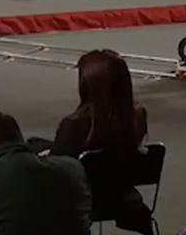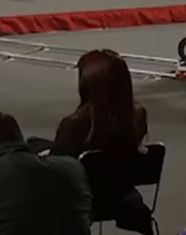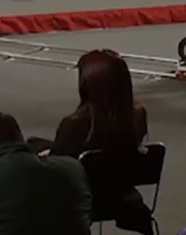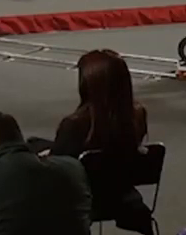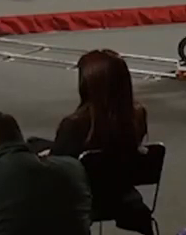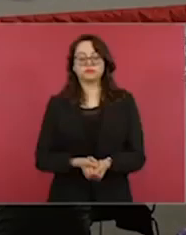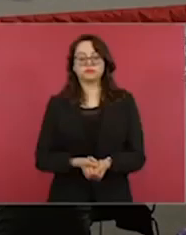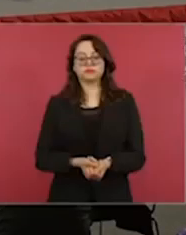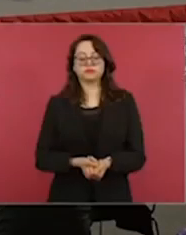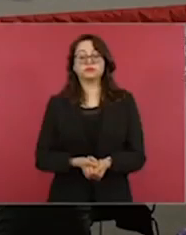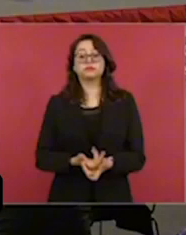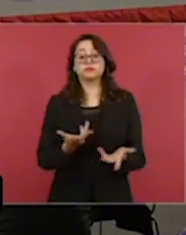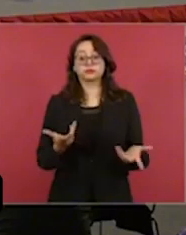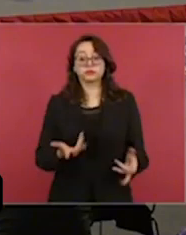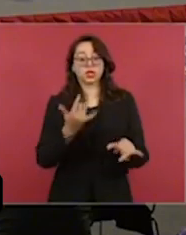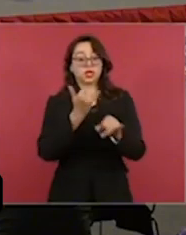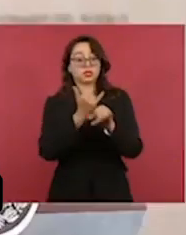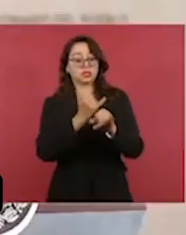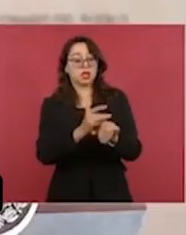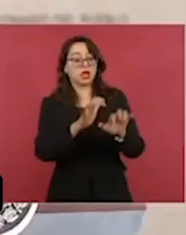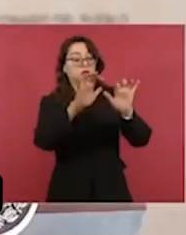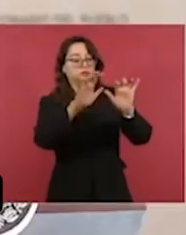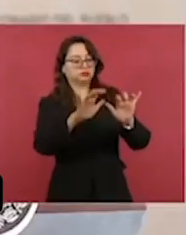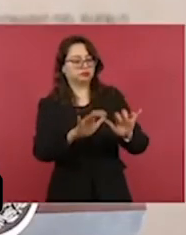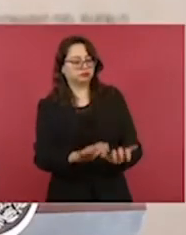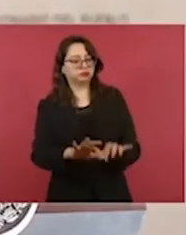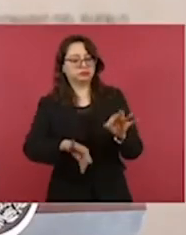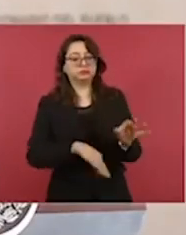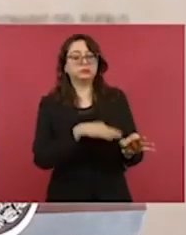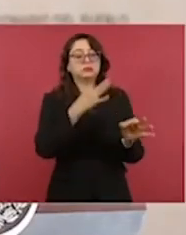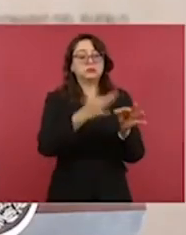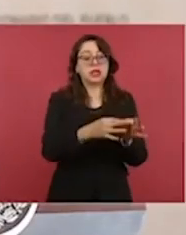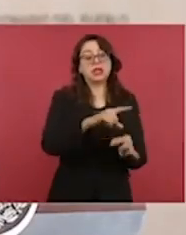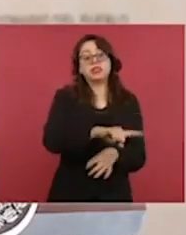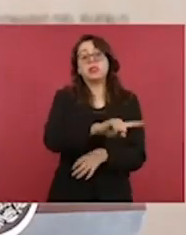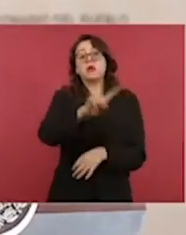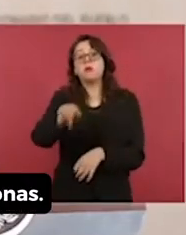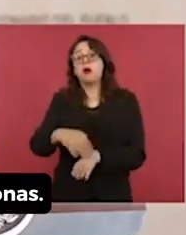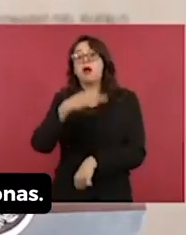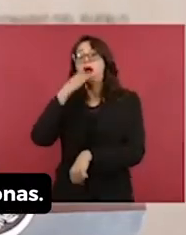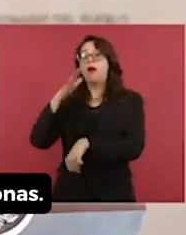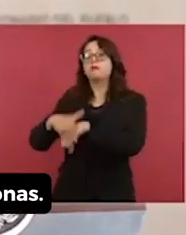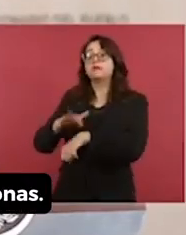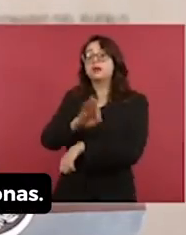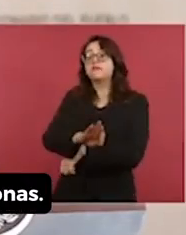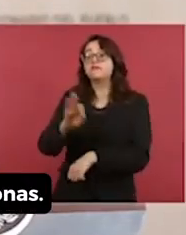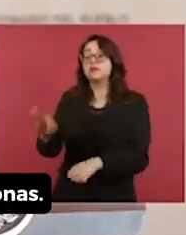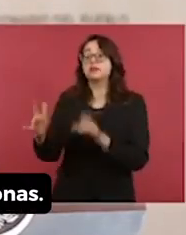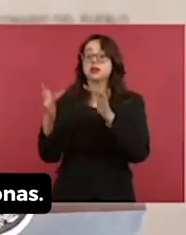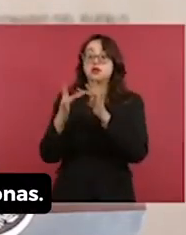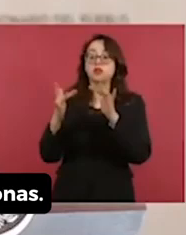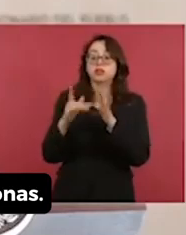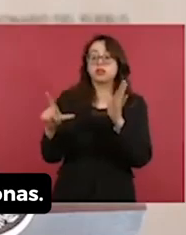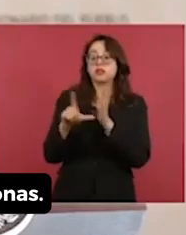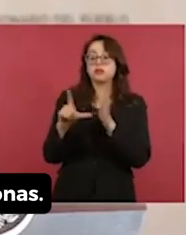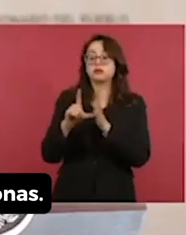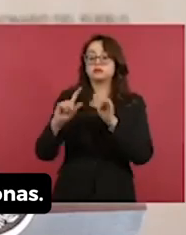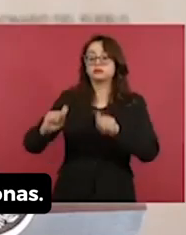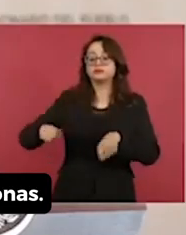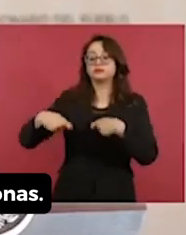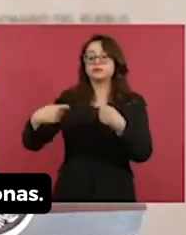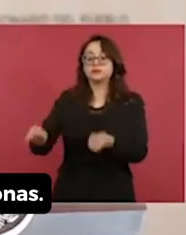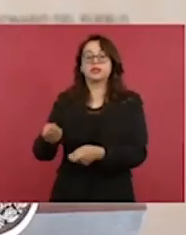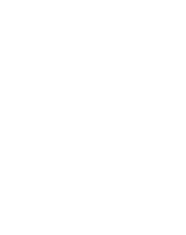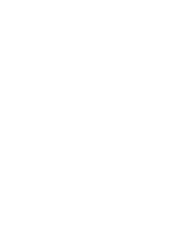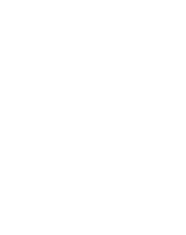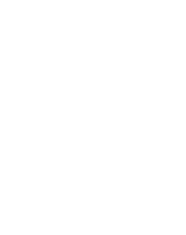persona y se le da la indicación de cuándo puede ir por esta credencial. La intención es que logremos credencializar a más de 50 millones